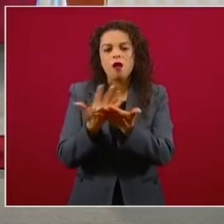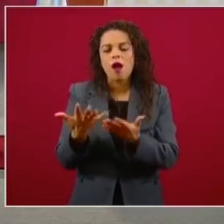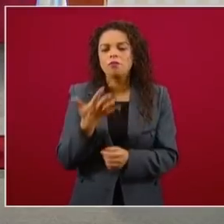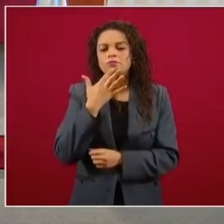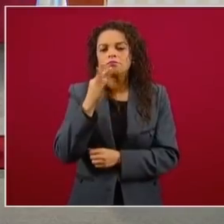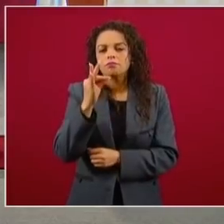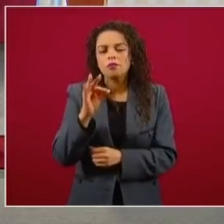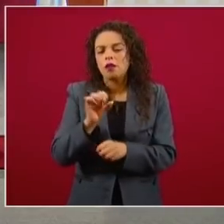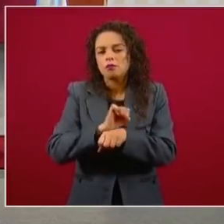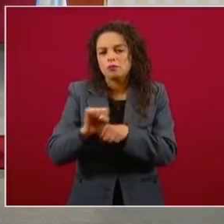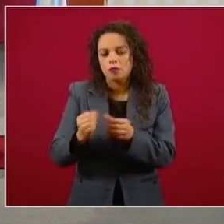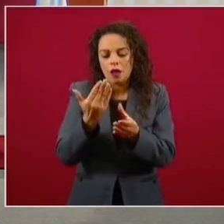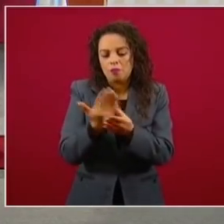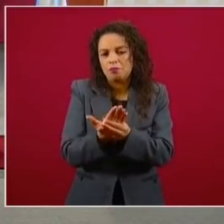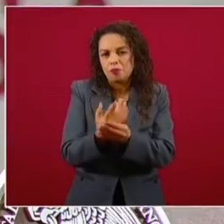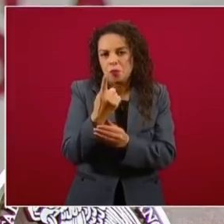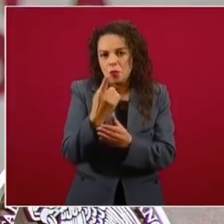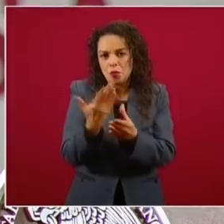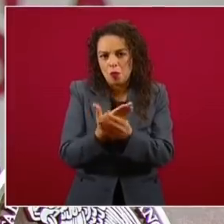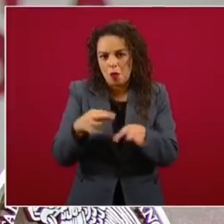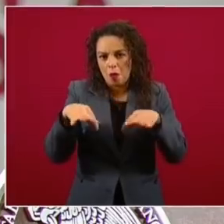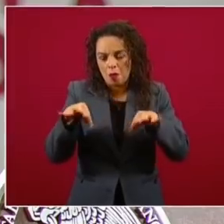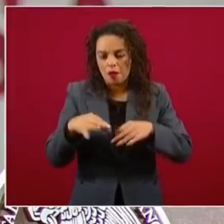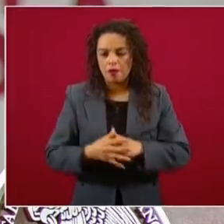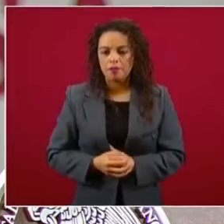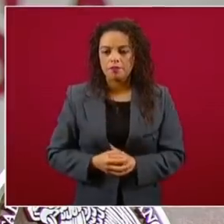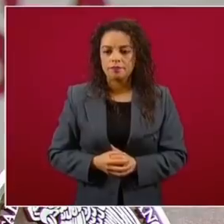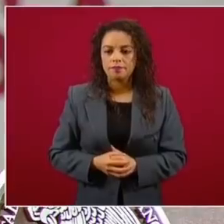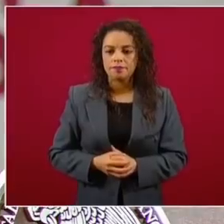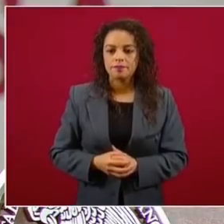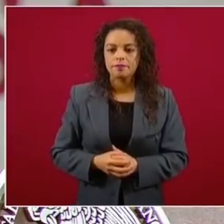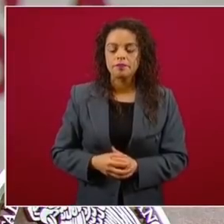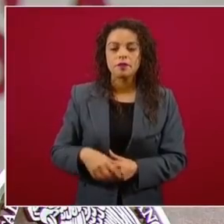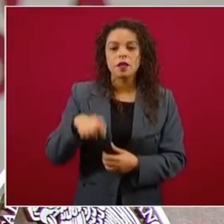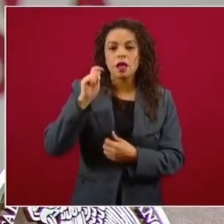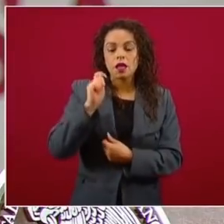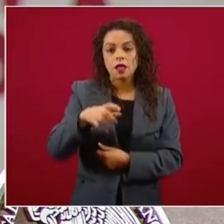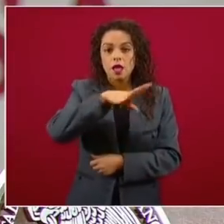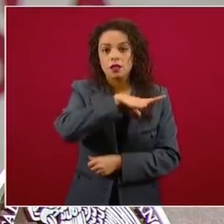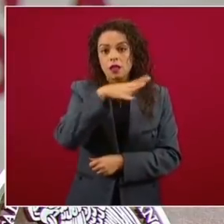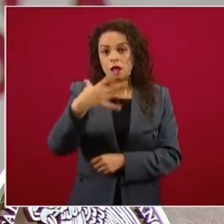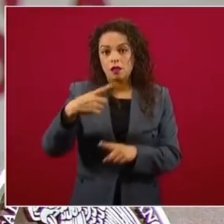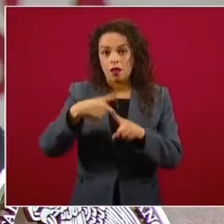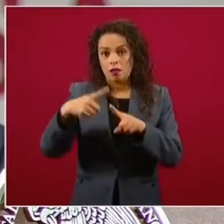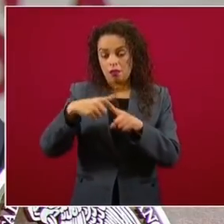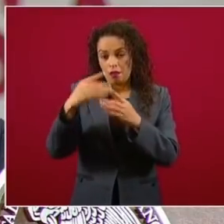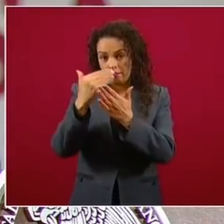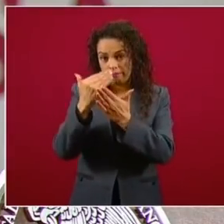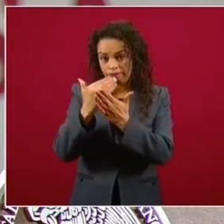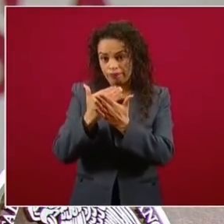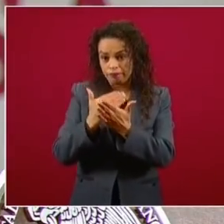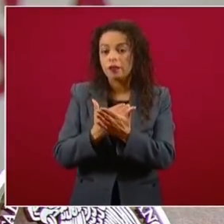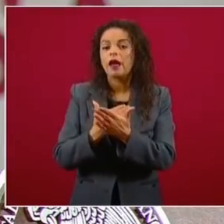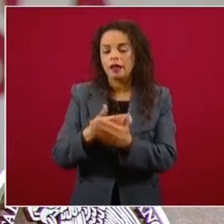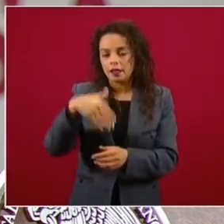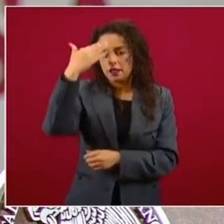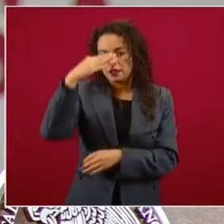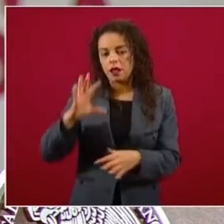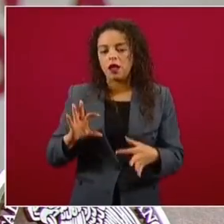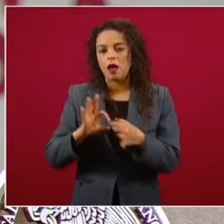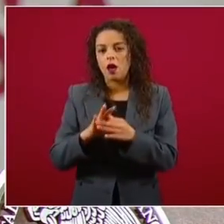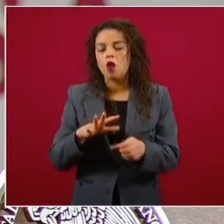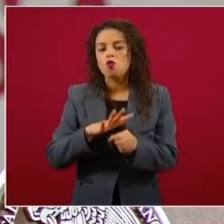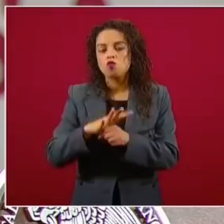El tercer impuesto, junto con la miscelánea fiscal y los criterios generales de política económica, se determina cuál va a ser la iniciativa de